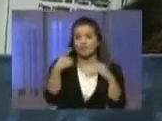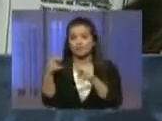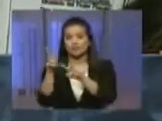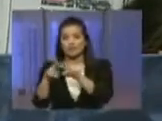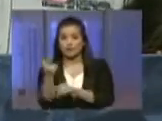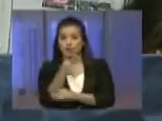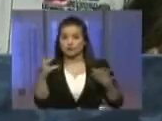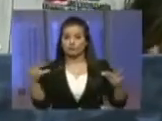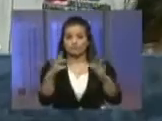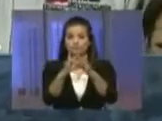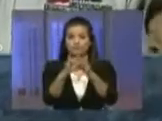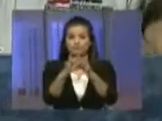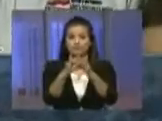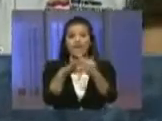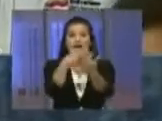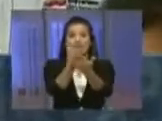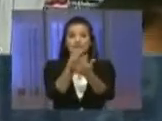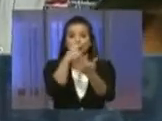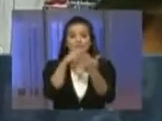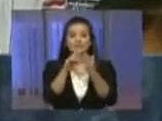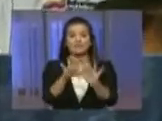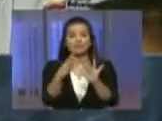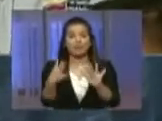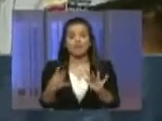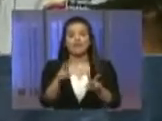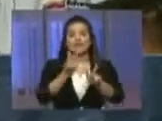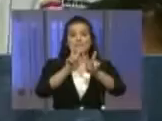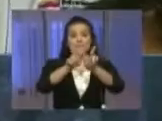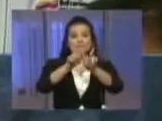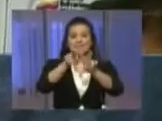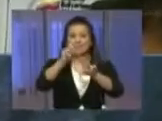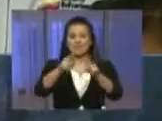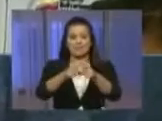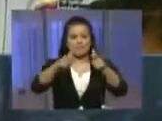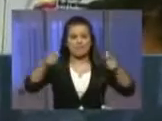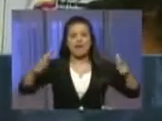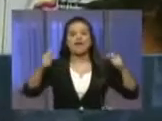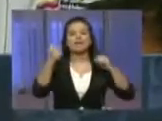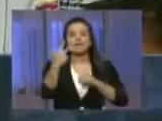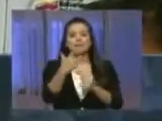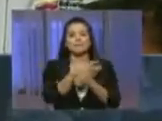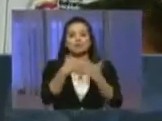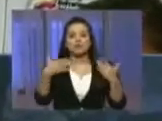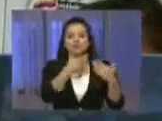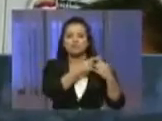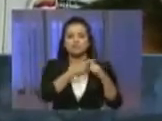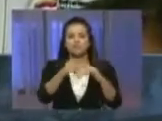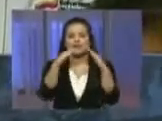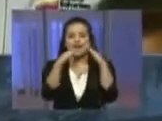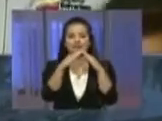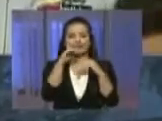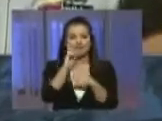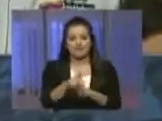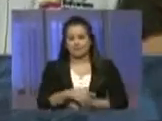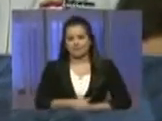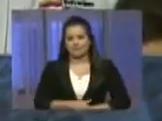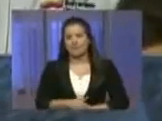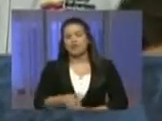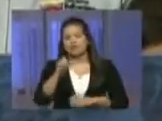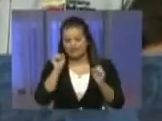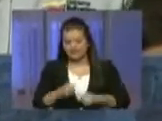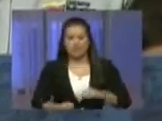2019 gran misión vivienda Venezuela 3 millones de nuevos hogares lo vamos a lograr